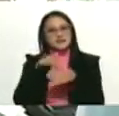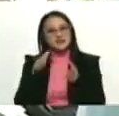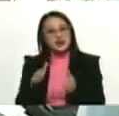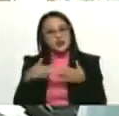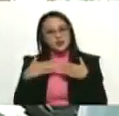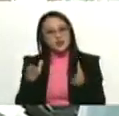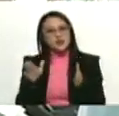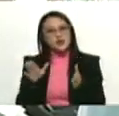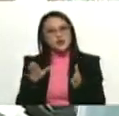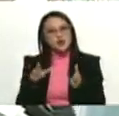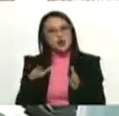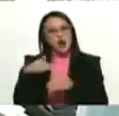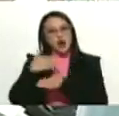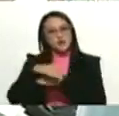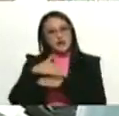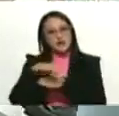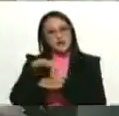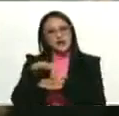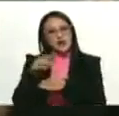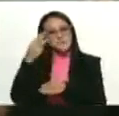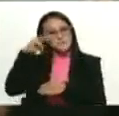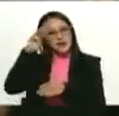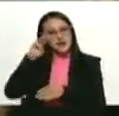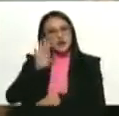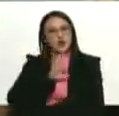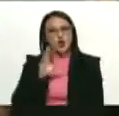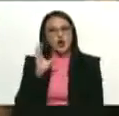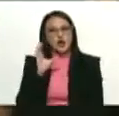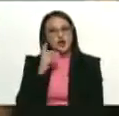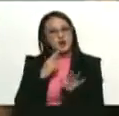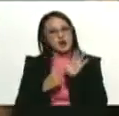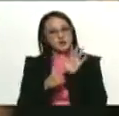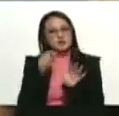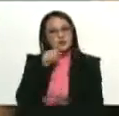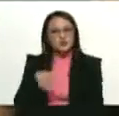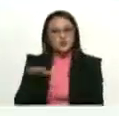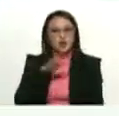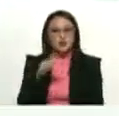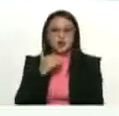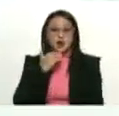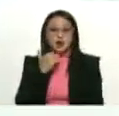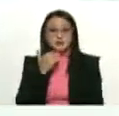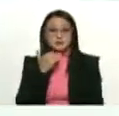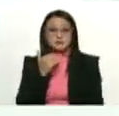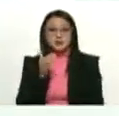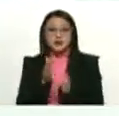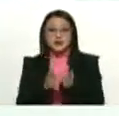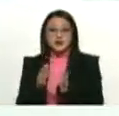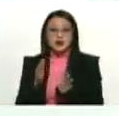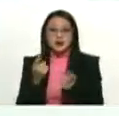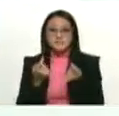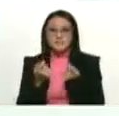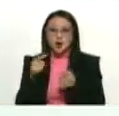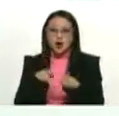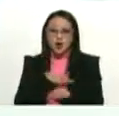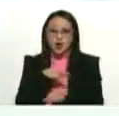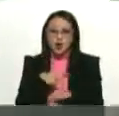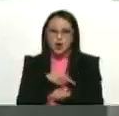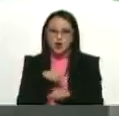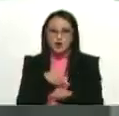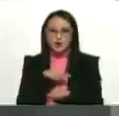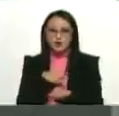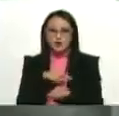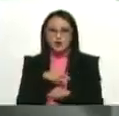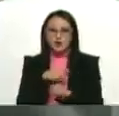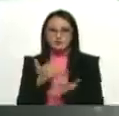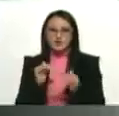de Caracas, a nuestro pueblo. Vean que apenas han transcurrido unas pocas horas de